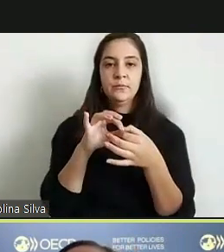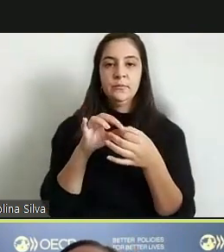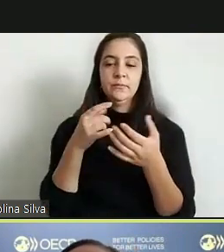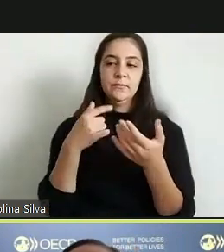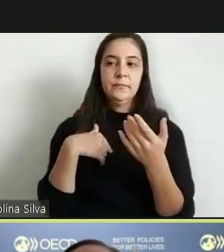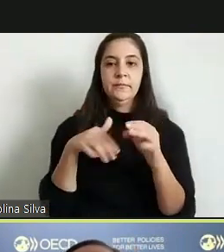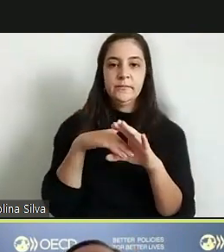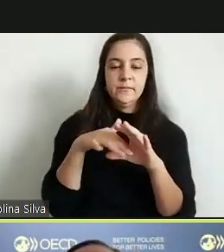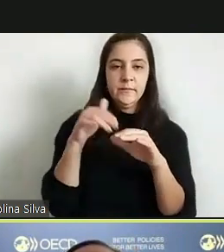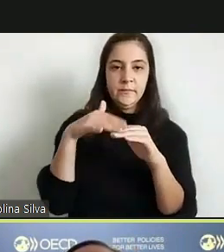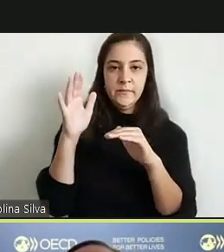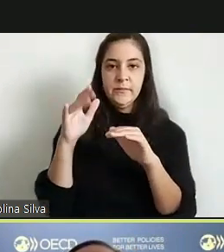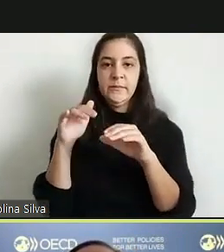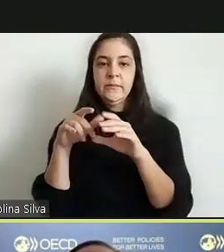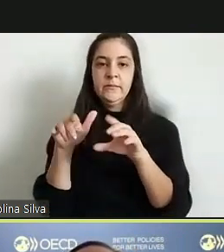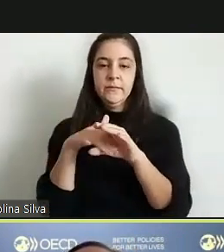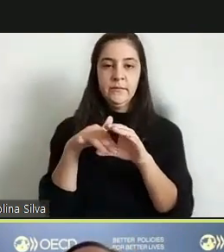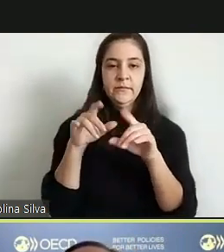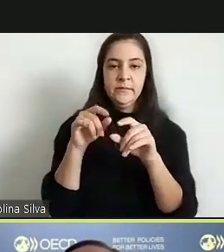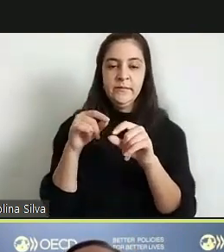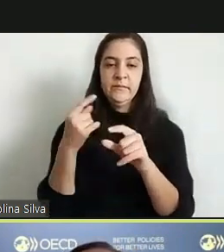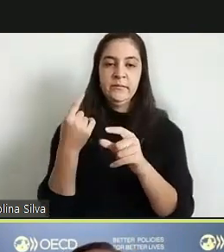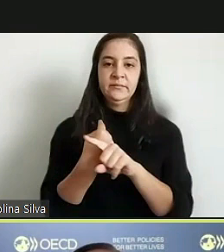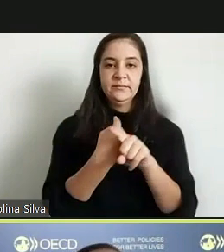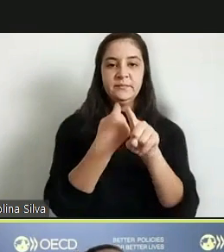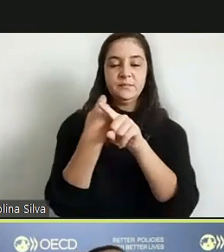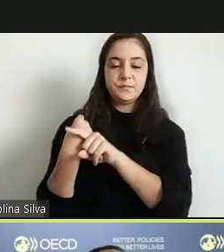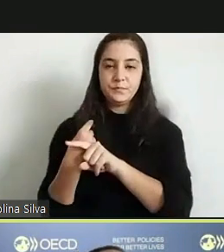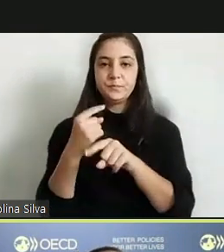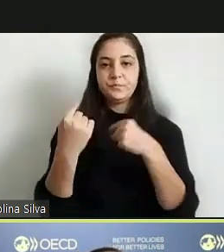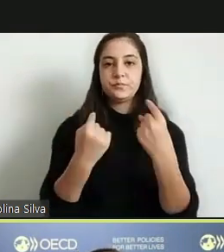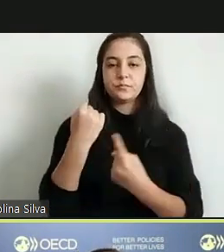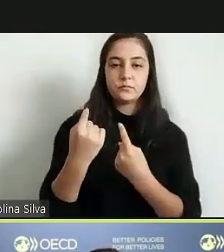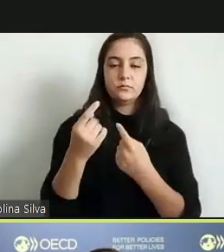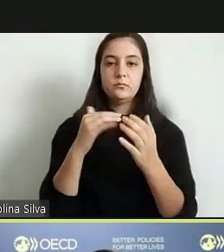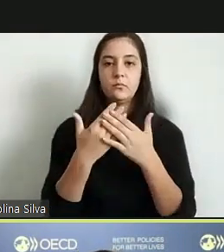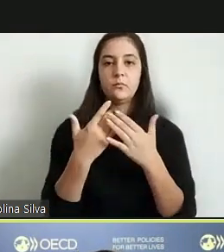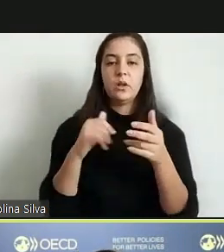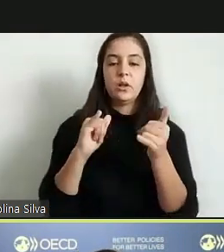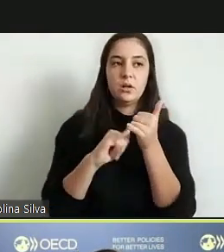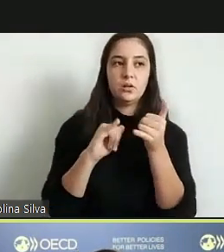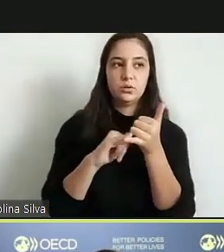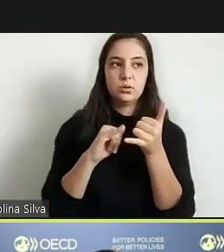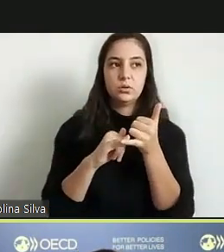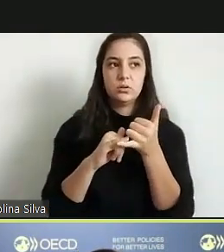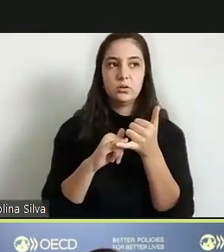participa más, sino que participa más en determinados tipos de participación, aquellos que están más asociados a por ahí la